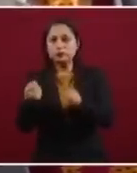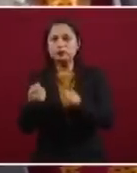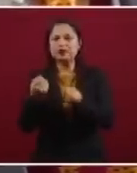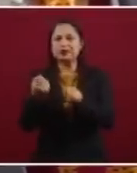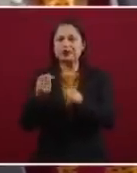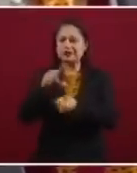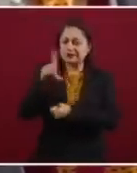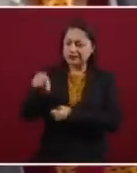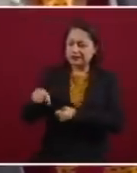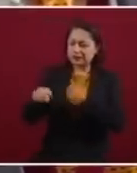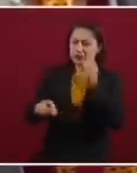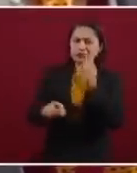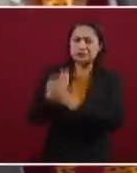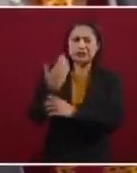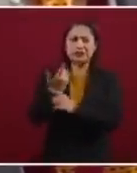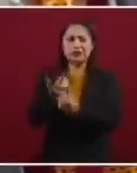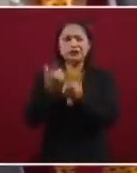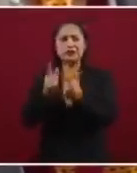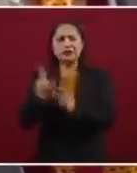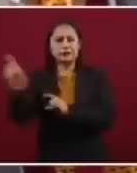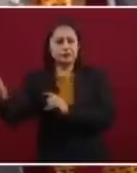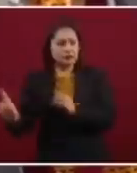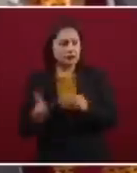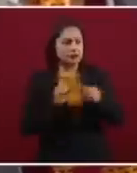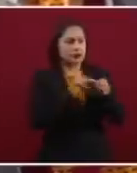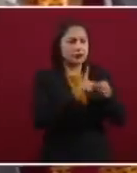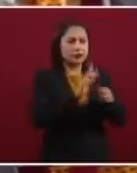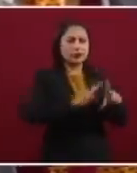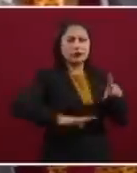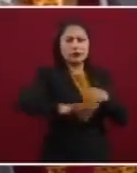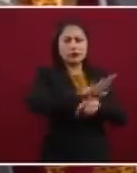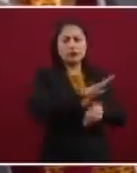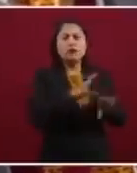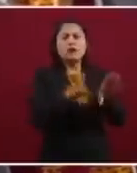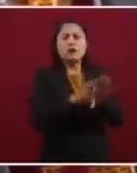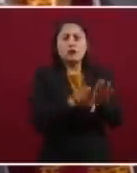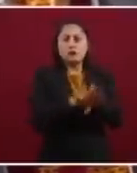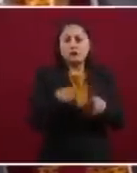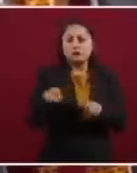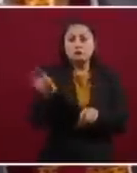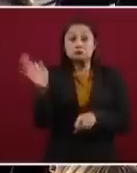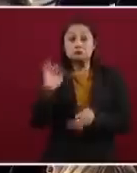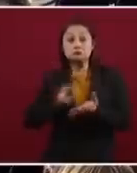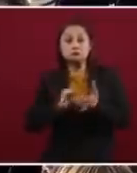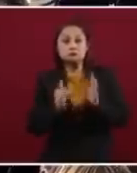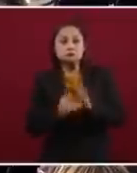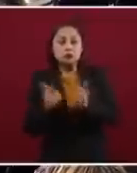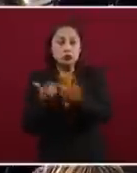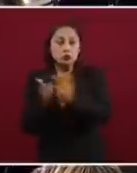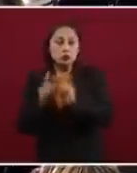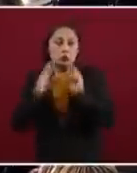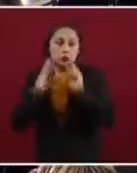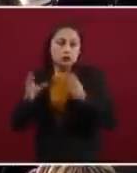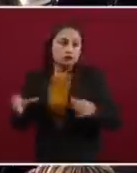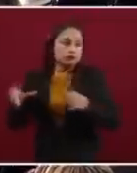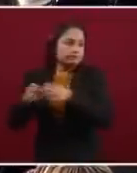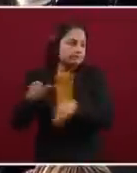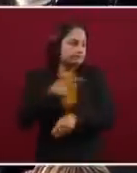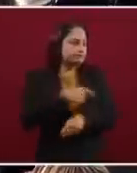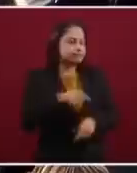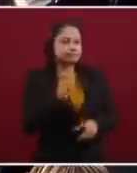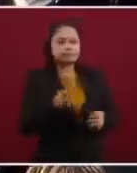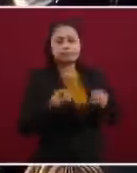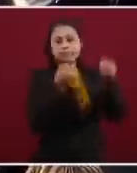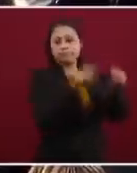y de la misma manera pues sean éstos quienes provean de las drogas a los jóvenes claro muy muy buena